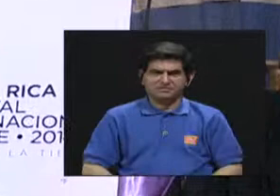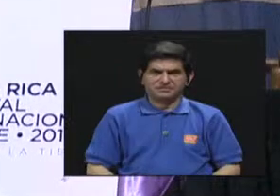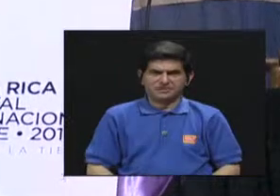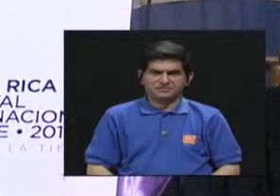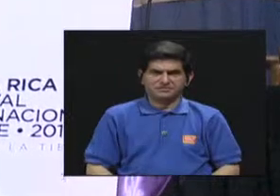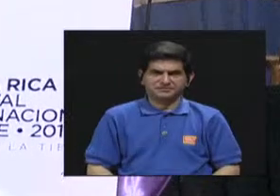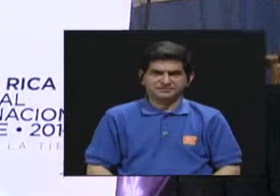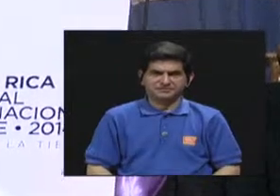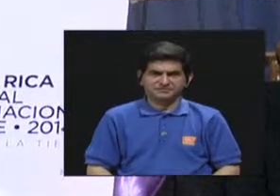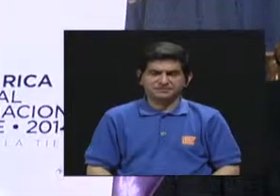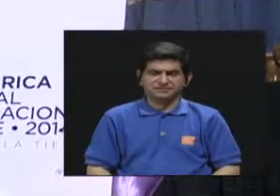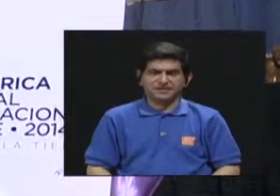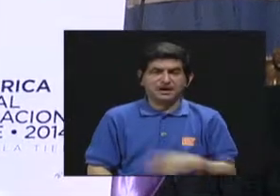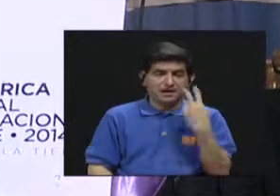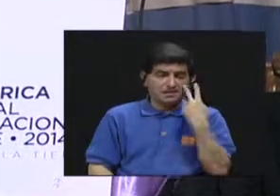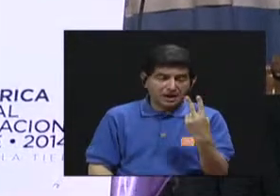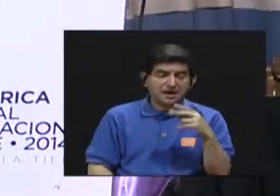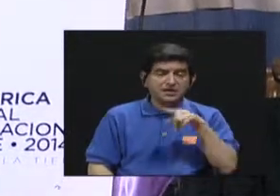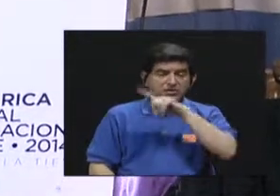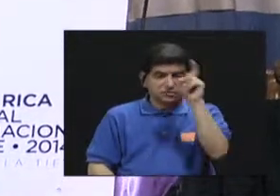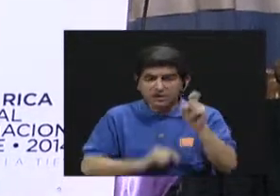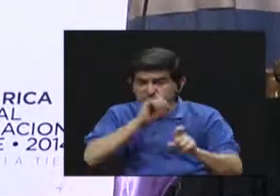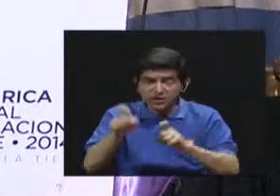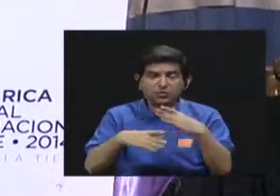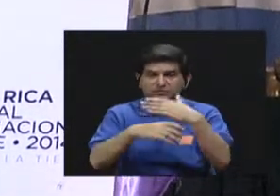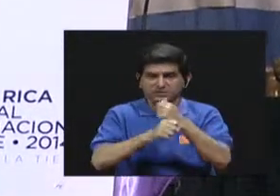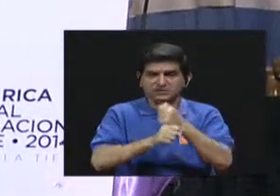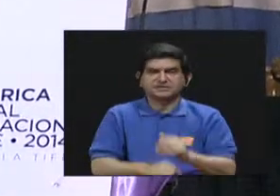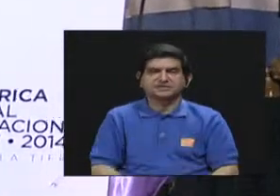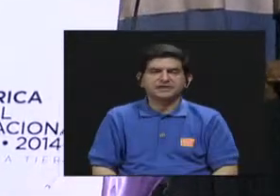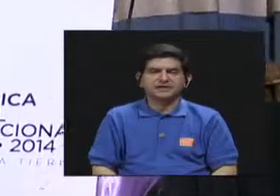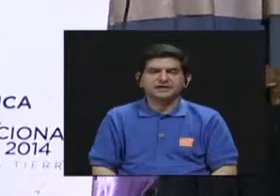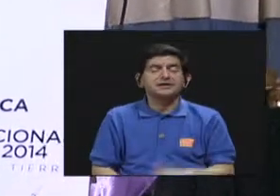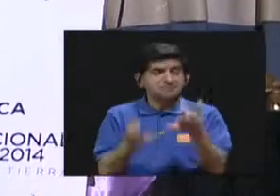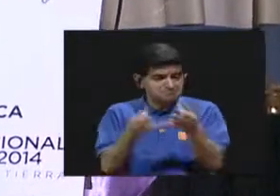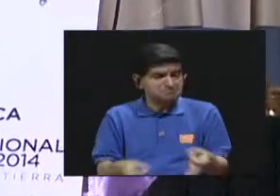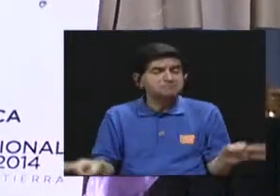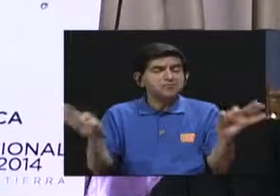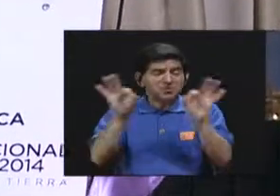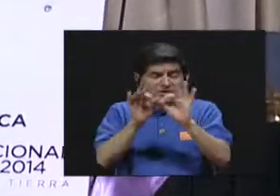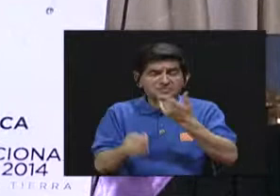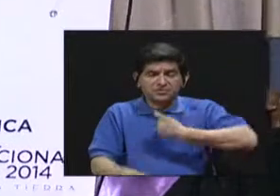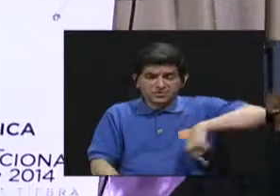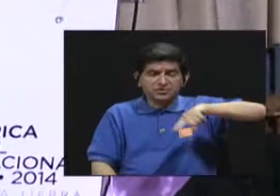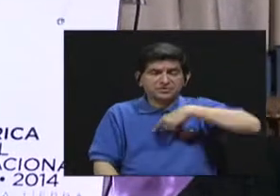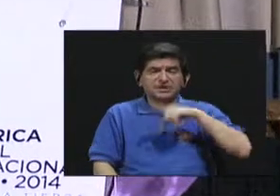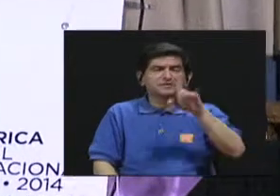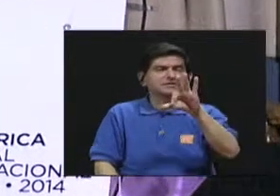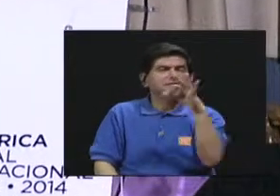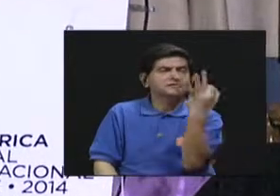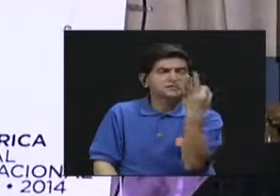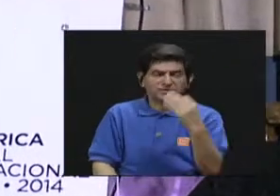con ellos, hacerles preguntas y todo. Y la verdad, esto es como muy importante para nosotros porque de alguna forma